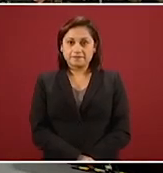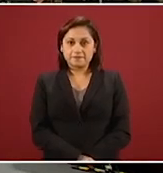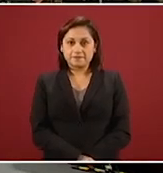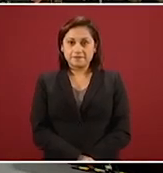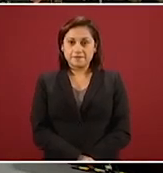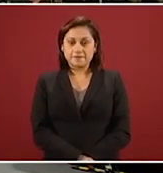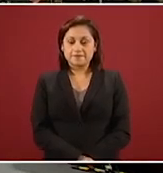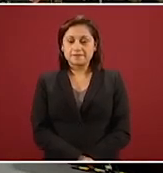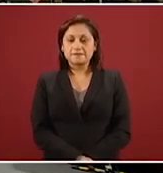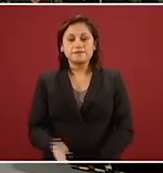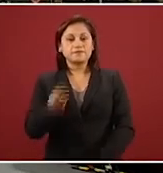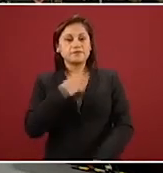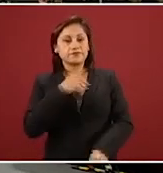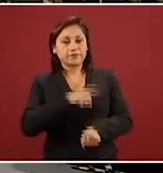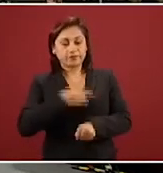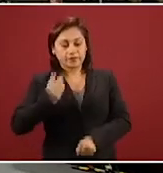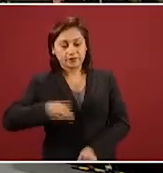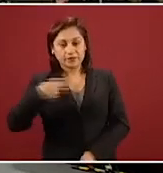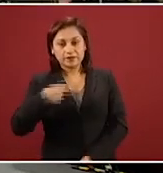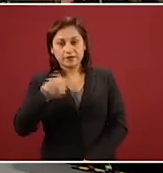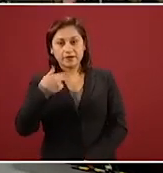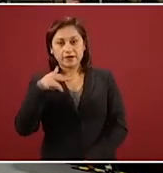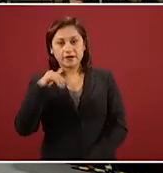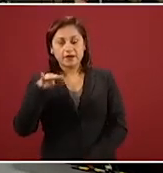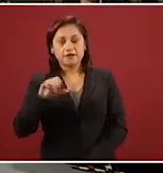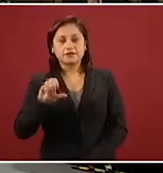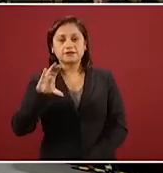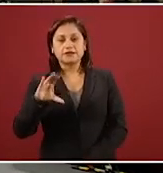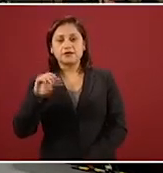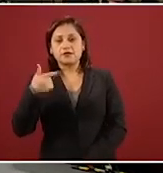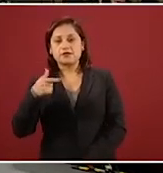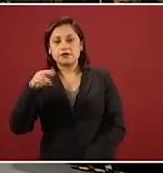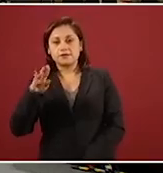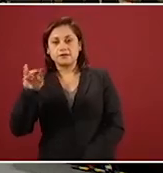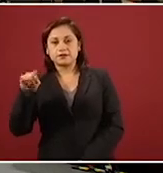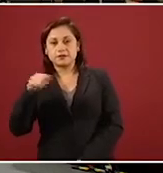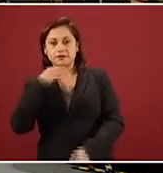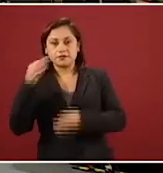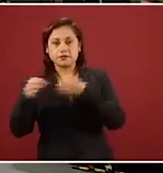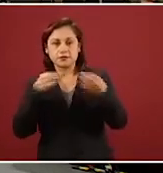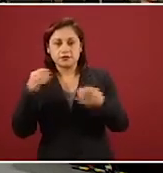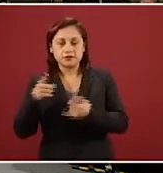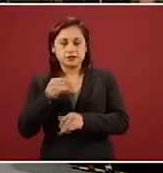Buenos días, Hans Salazar, ZMG Noticias, presidente, Grupo Político Zócalo Virtual.